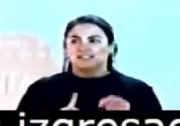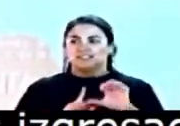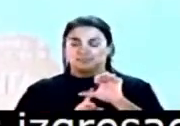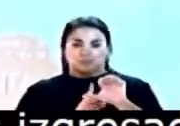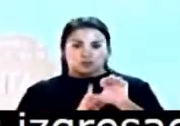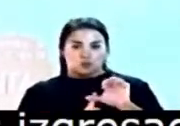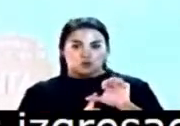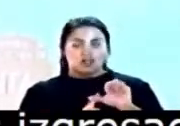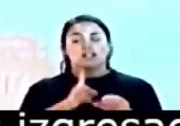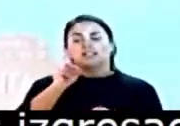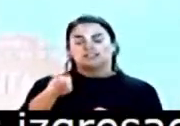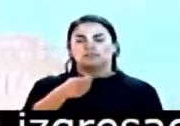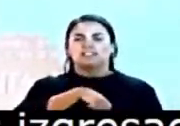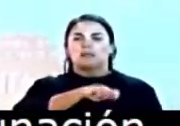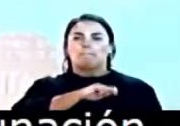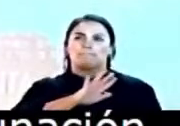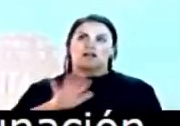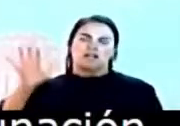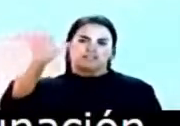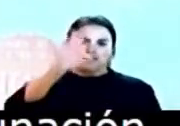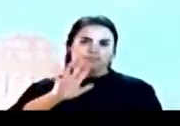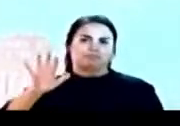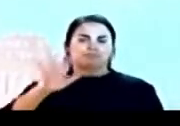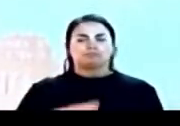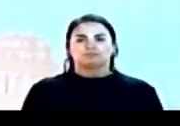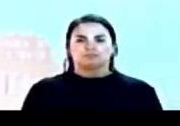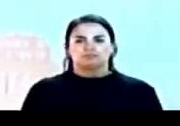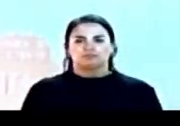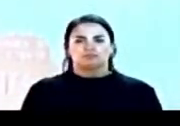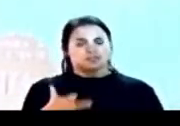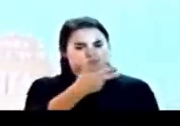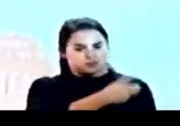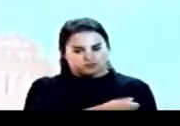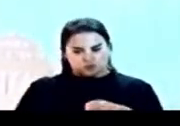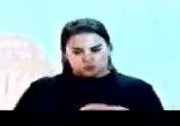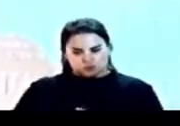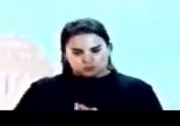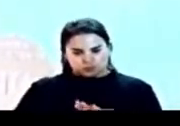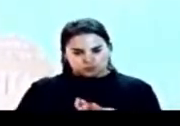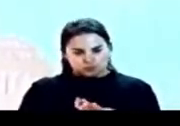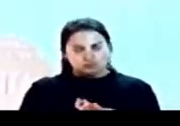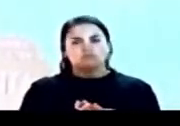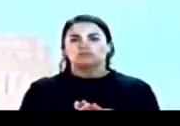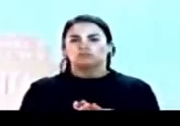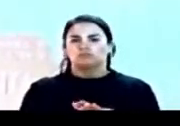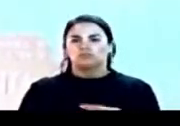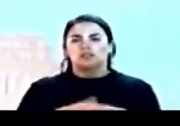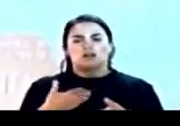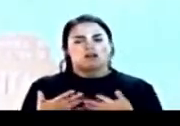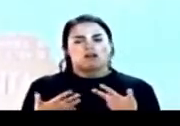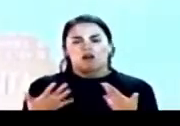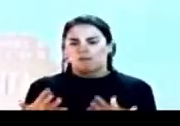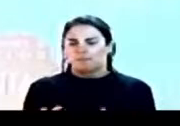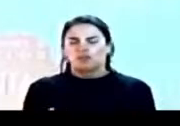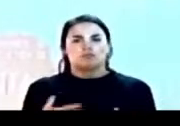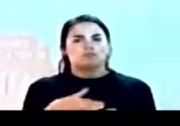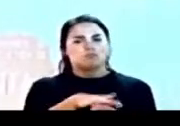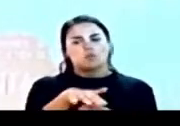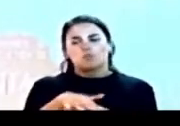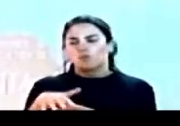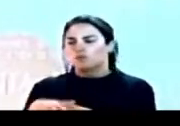Extremadura y el resto de España, en seguir vacunando a la mayor cantidad de